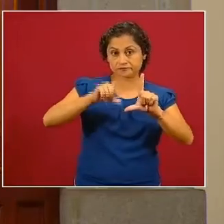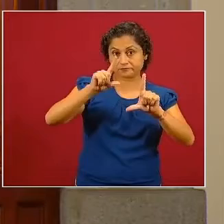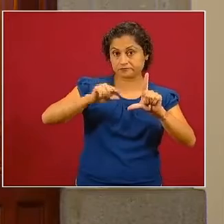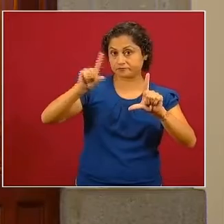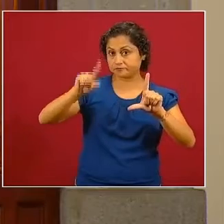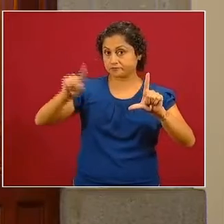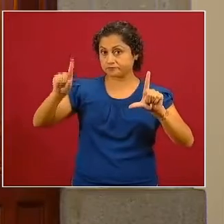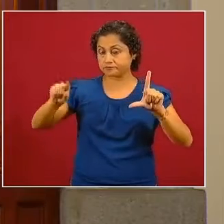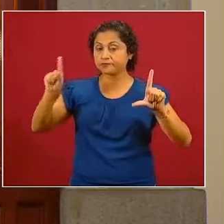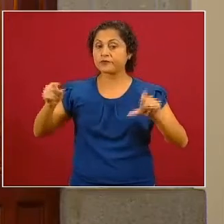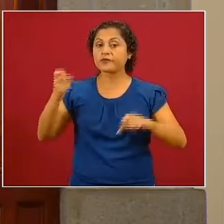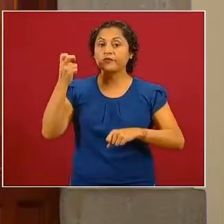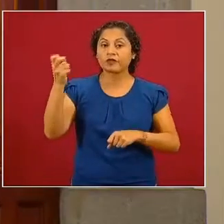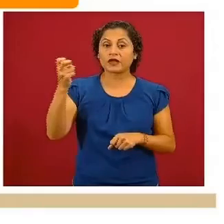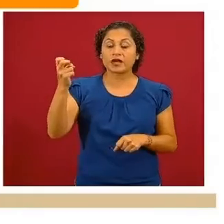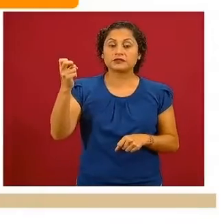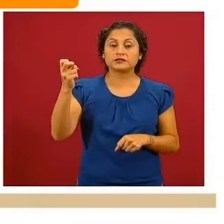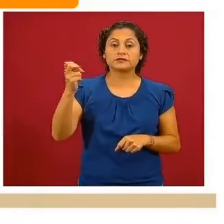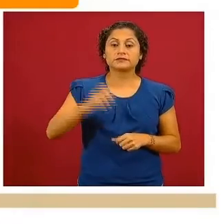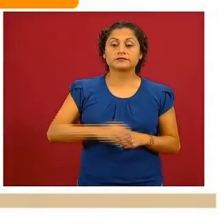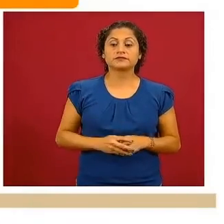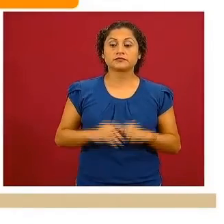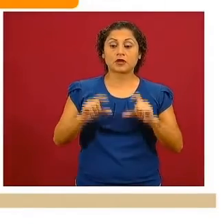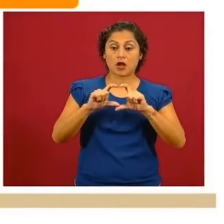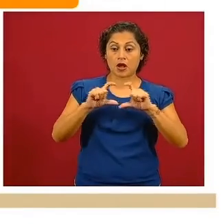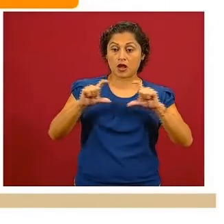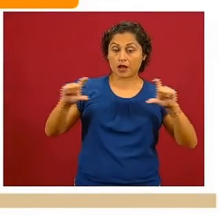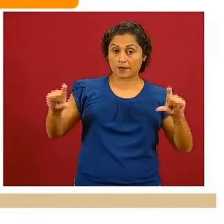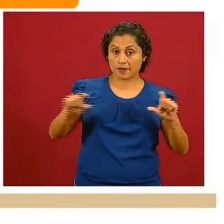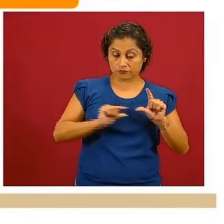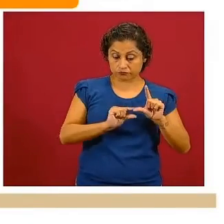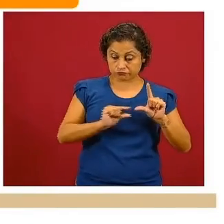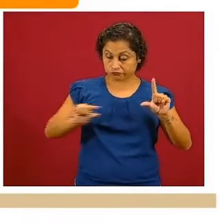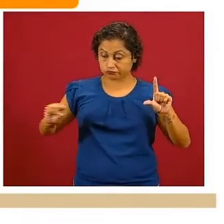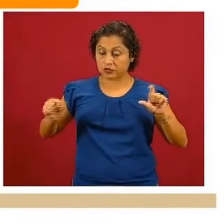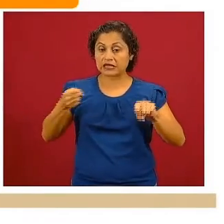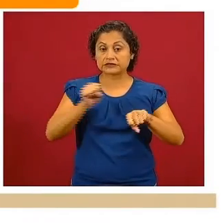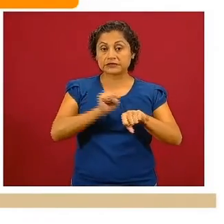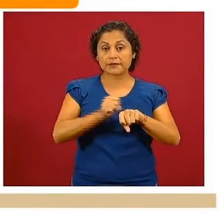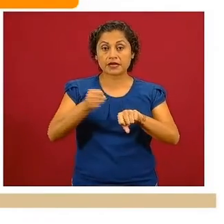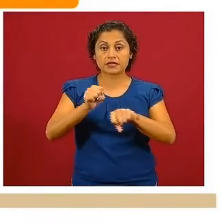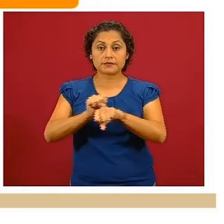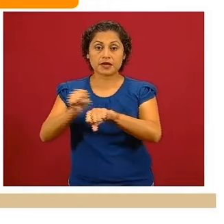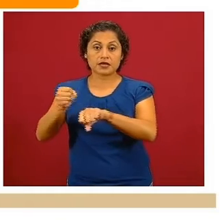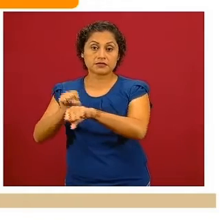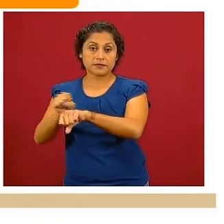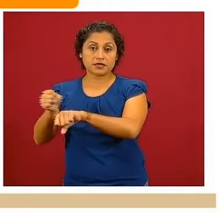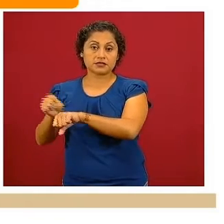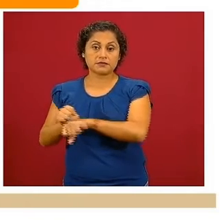representan en la parte inferior, estos números son precisamente las semanas epidemiológicas. Una semana